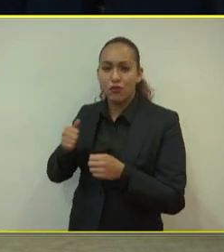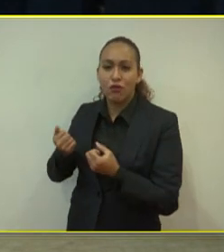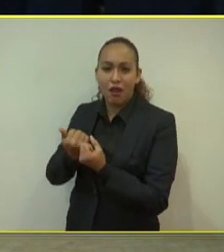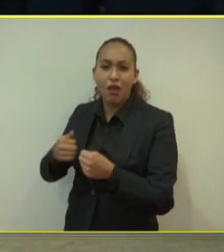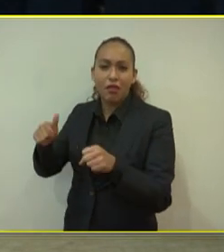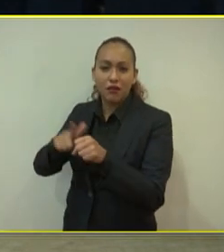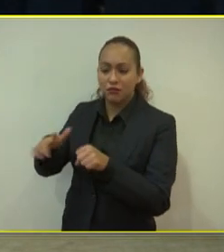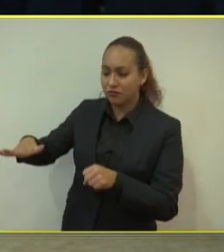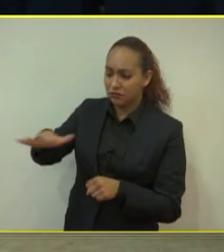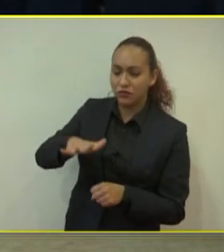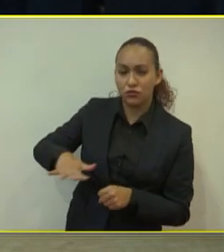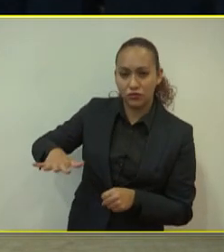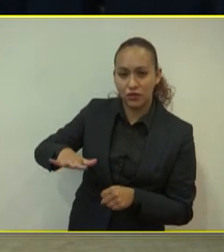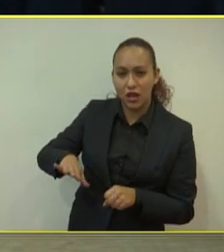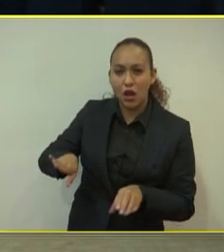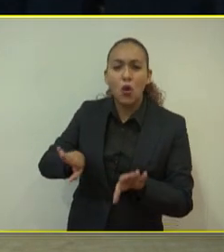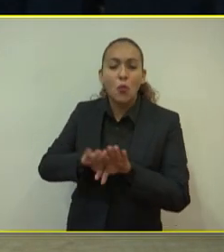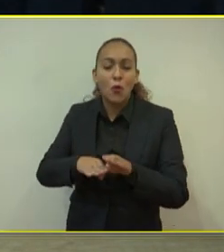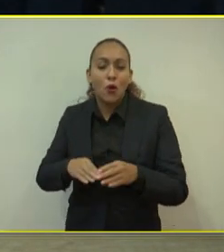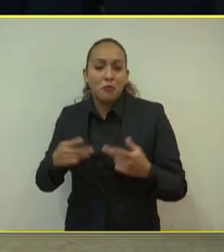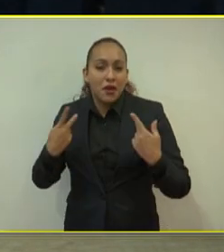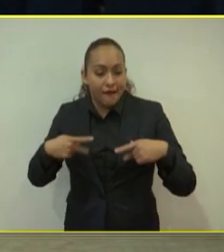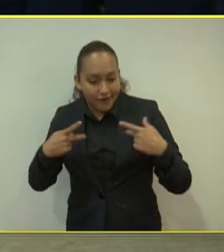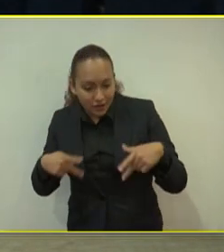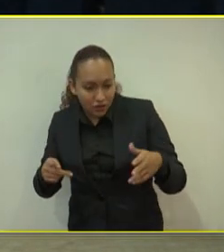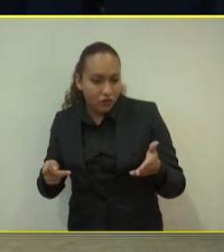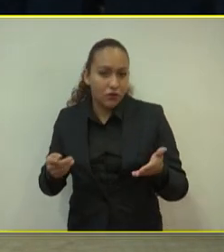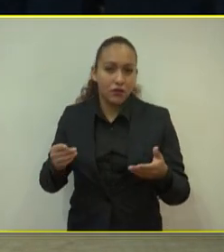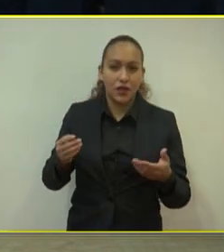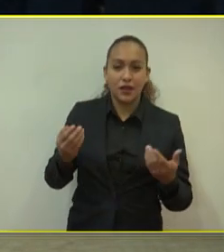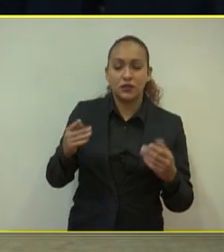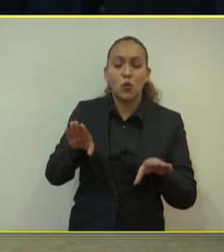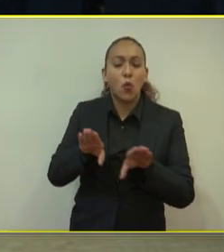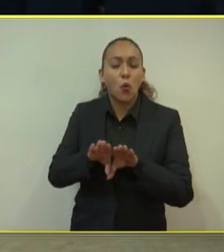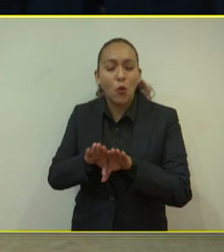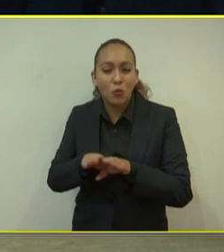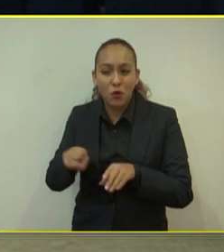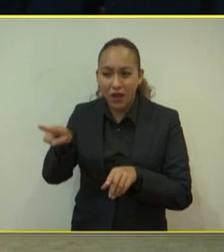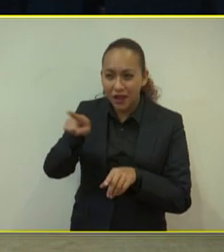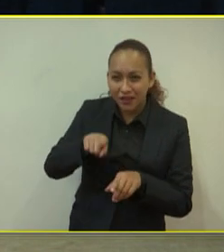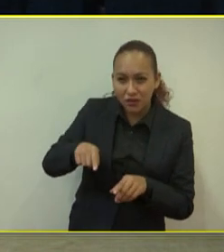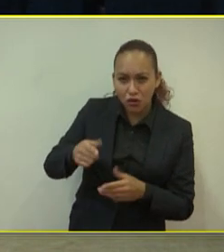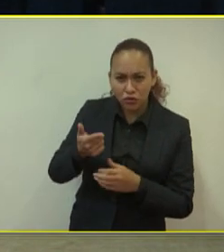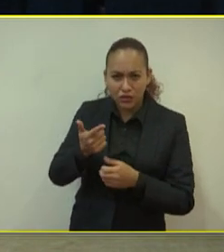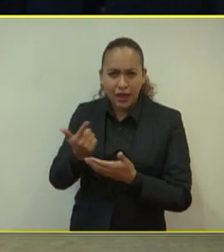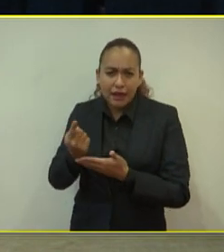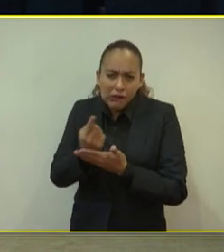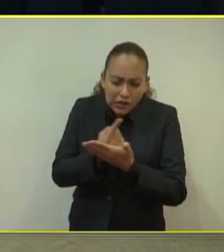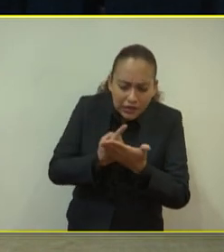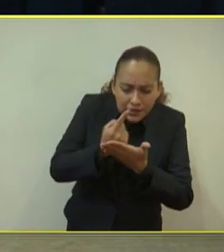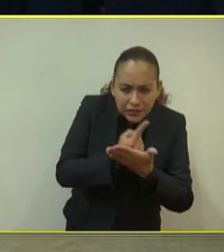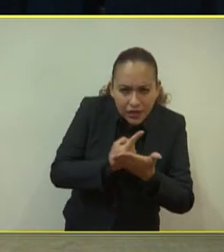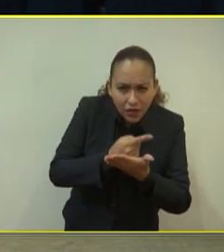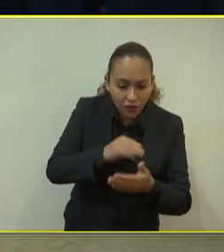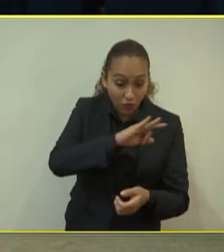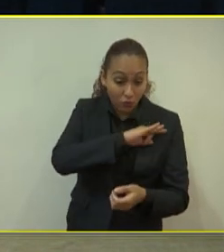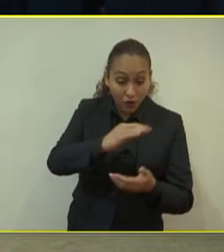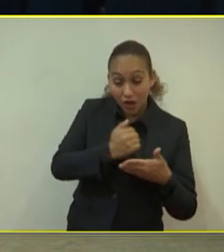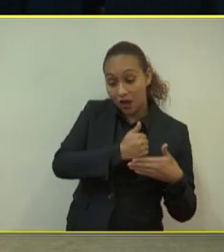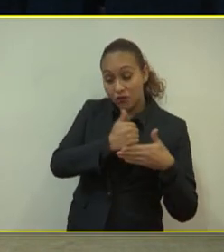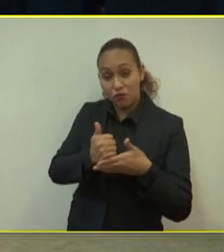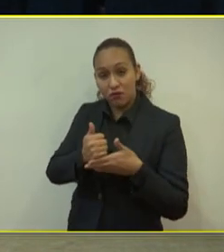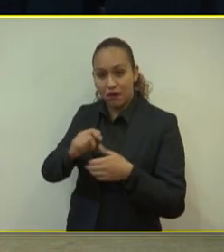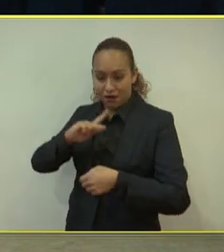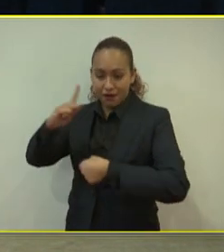como ciudadanos, como diseñadores, como personas críticas ante la realidad de este país y que